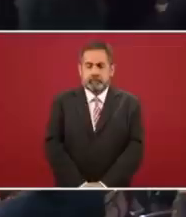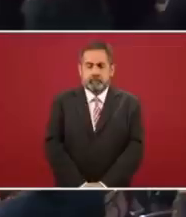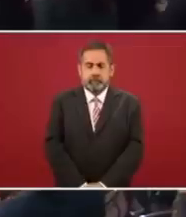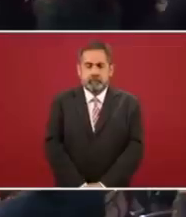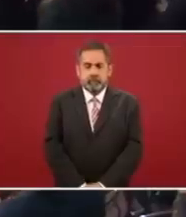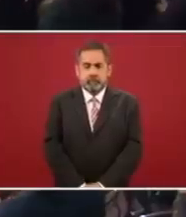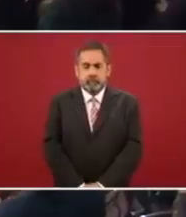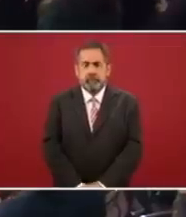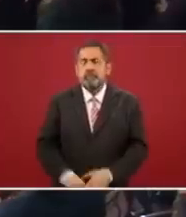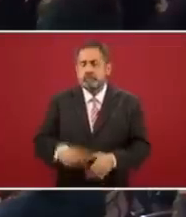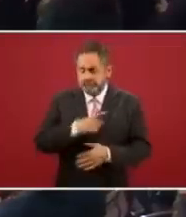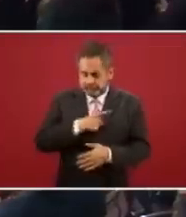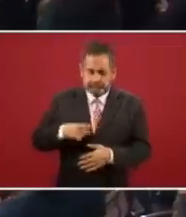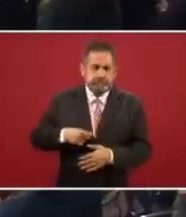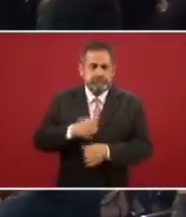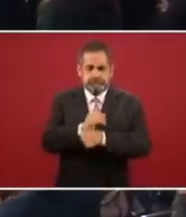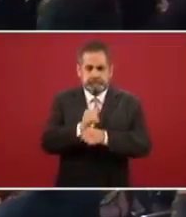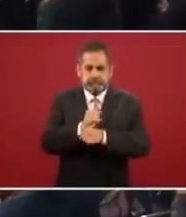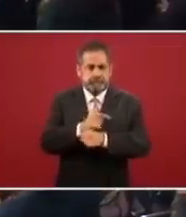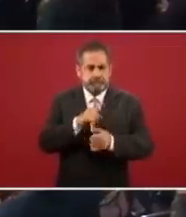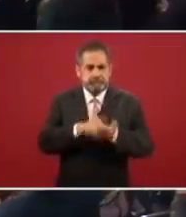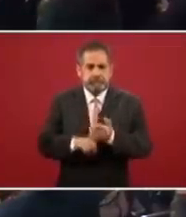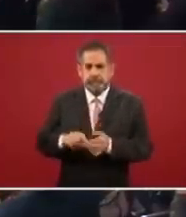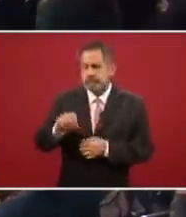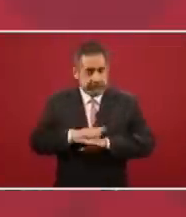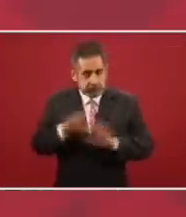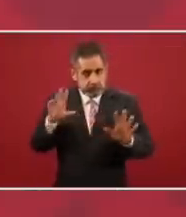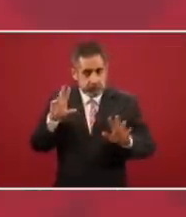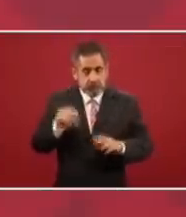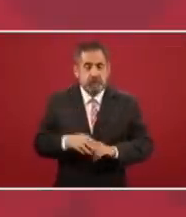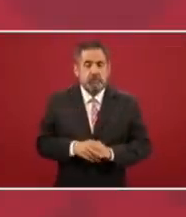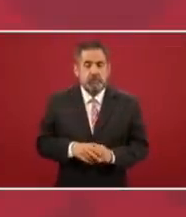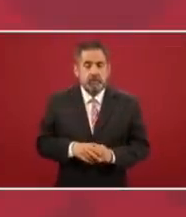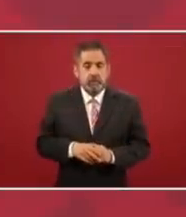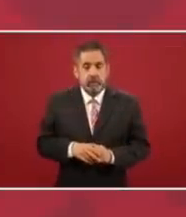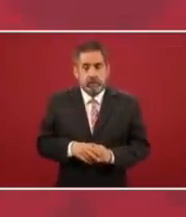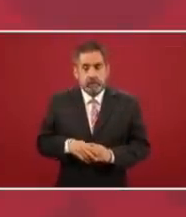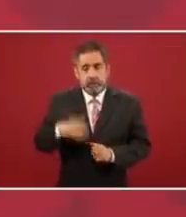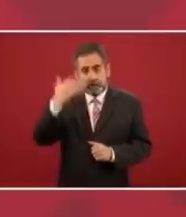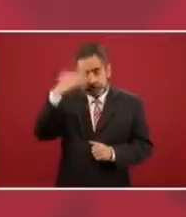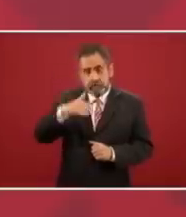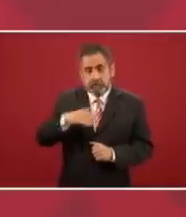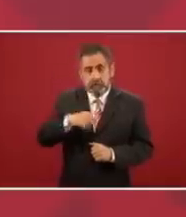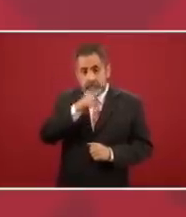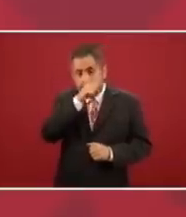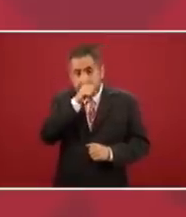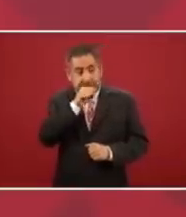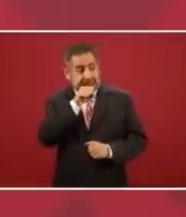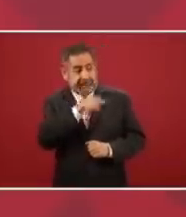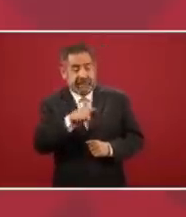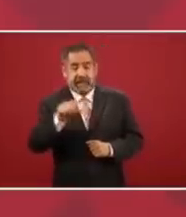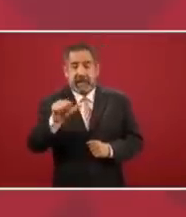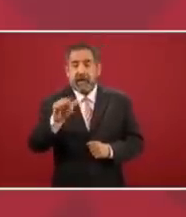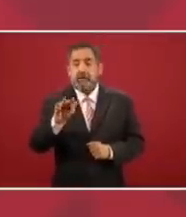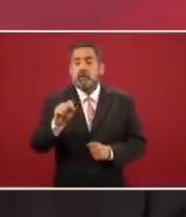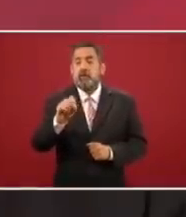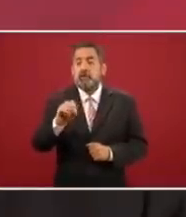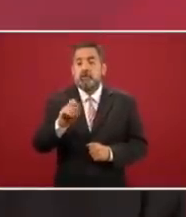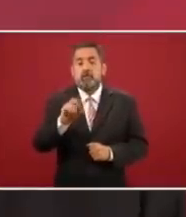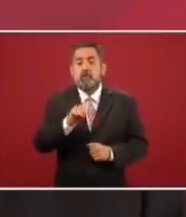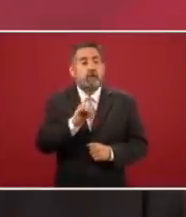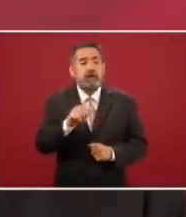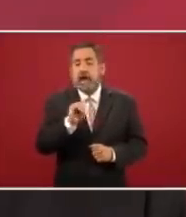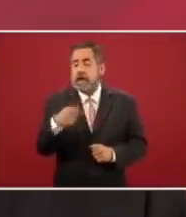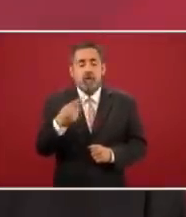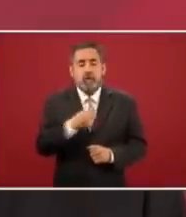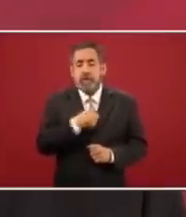tiene que investigar la Secretaría de Medio Ambiente. Lo que sé es que él ya no participa, ya no es